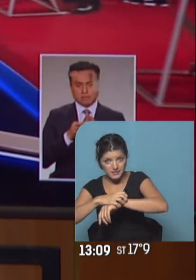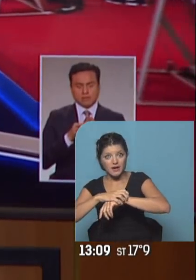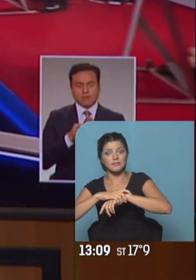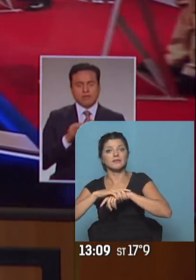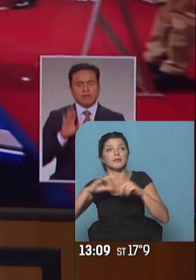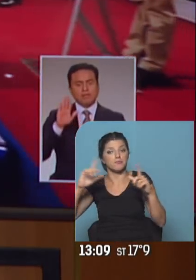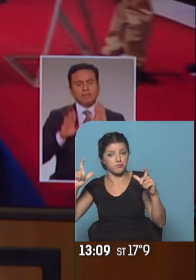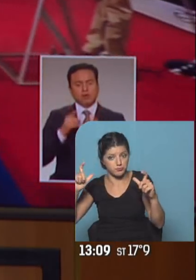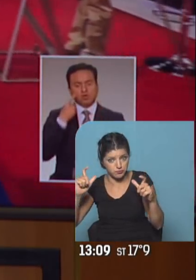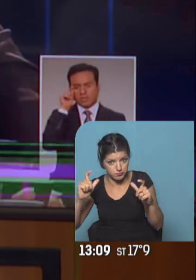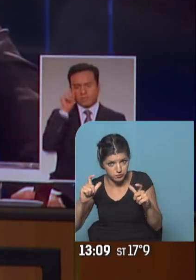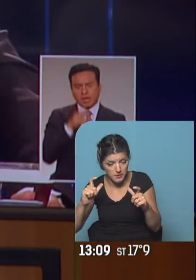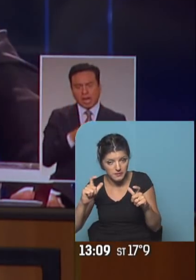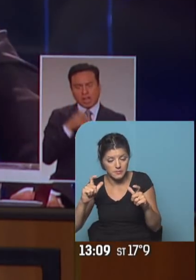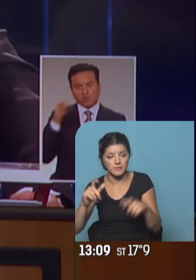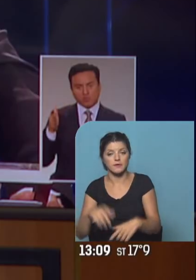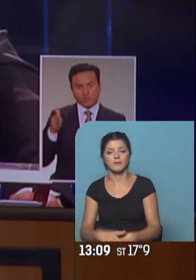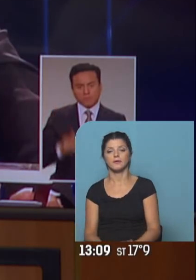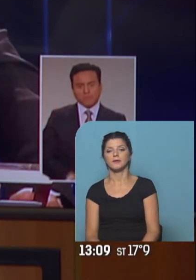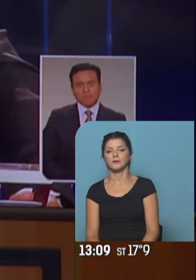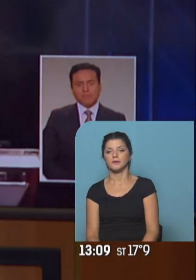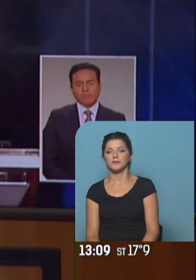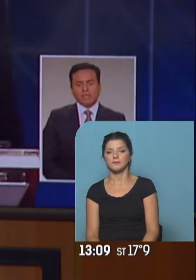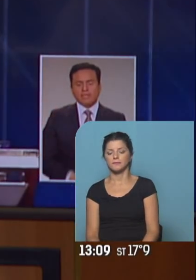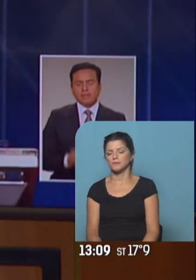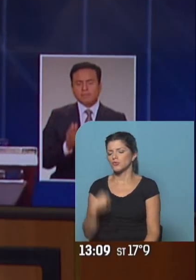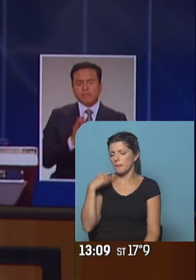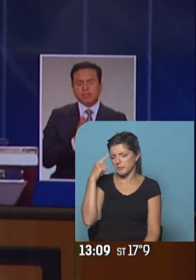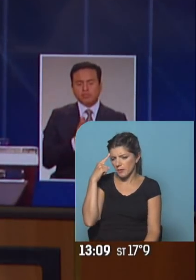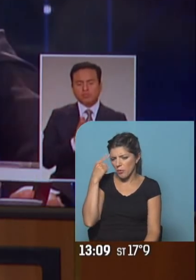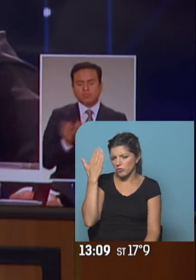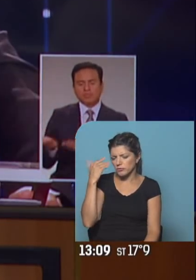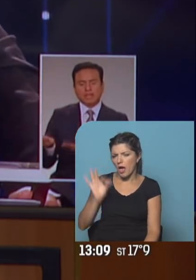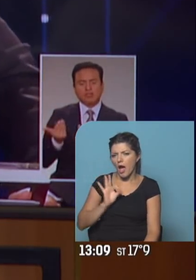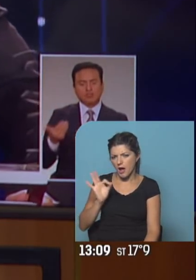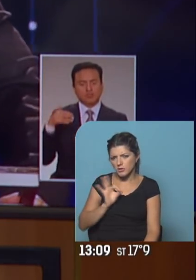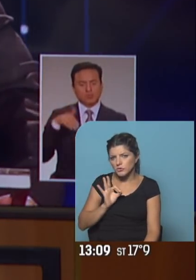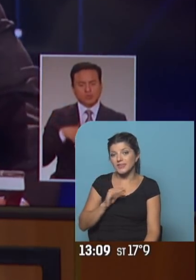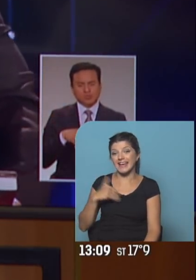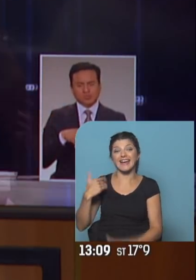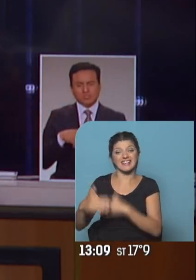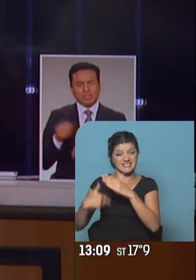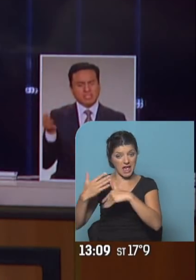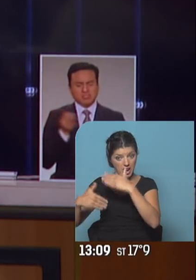sustancial. Creo que la cifra que uno podría decir que en estos años, de los años del crecimiento,